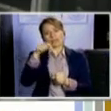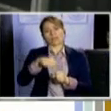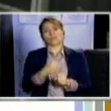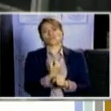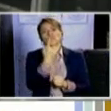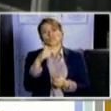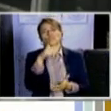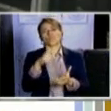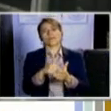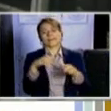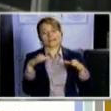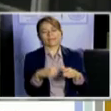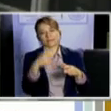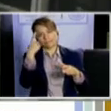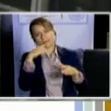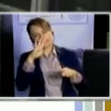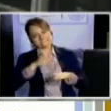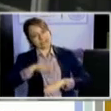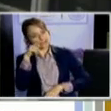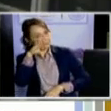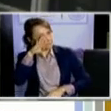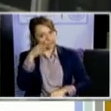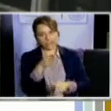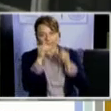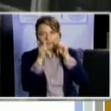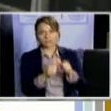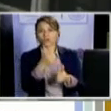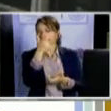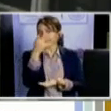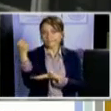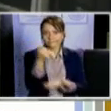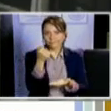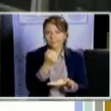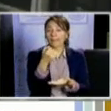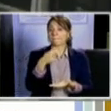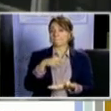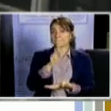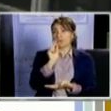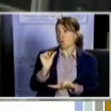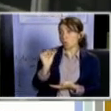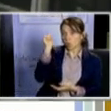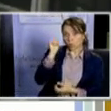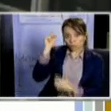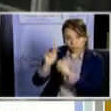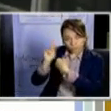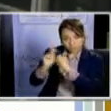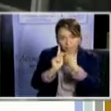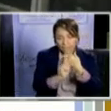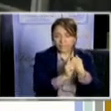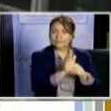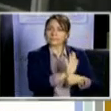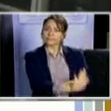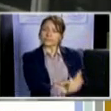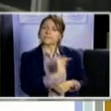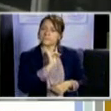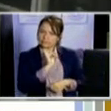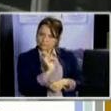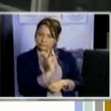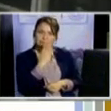entidad financiera, pero los países también expresaron su convencimiento de que no debería de estar sujetas a la política de un